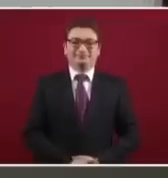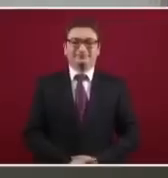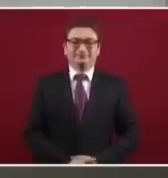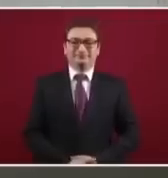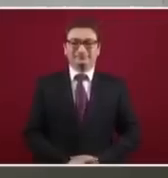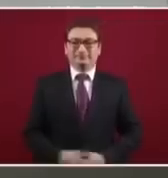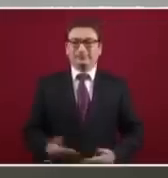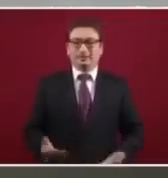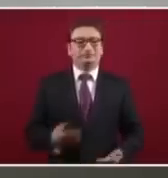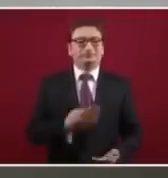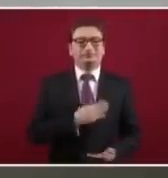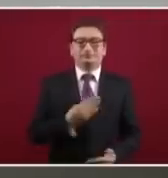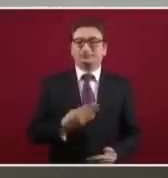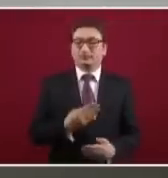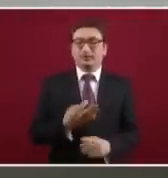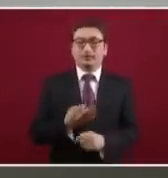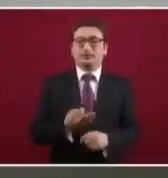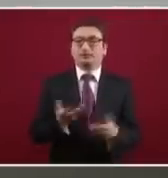Bueno, vamos a